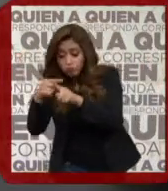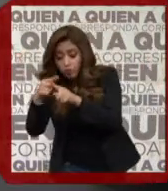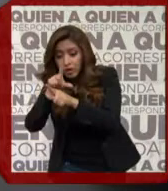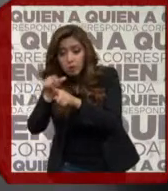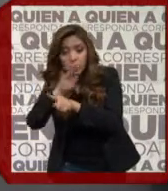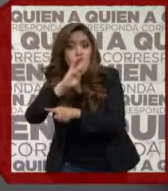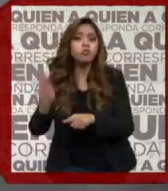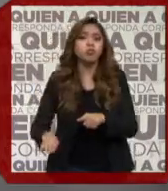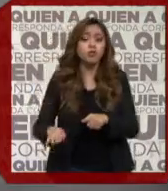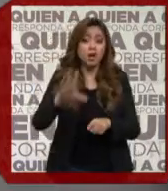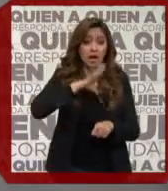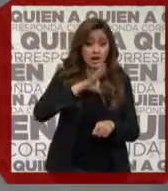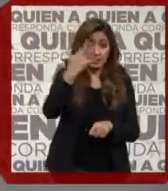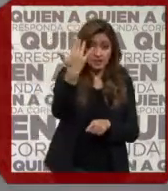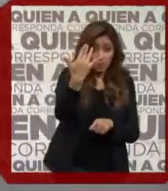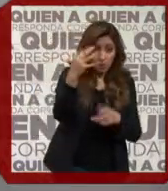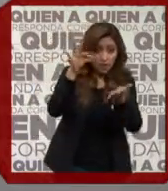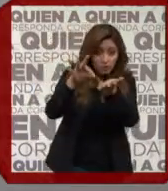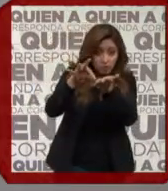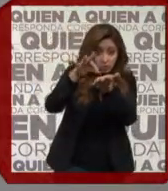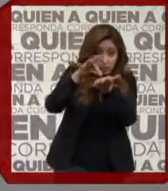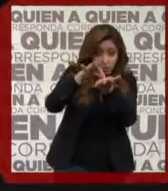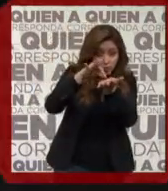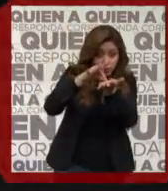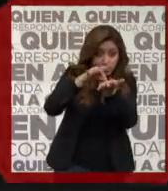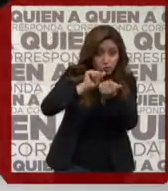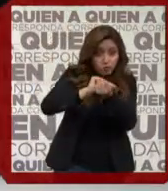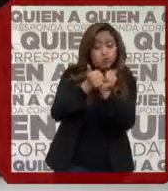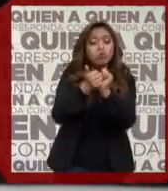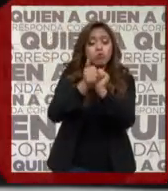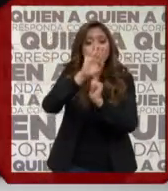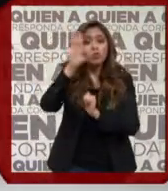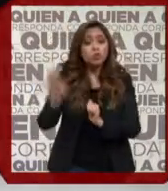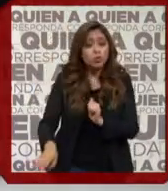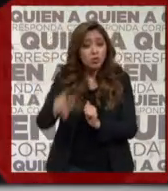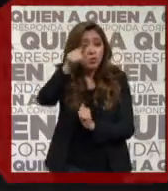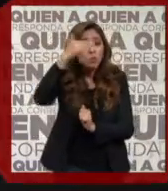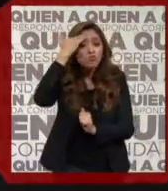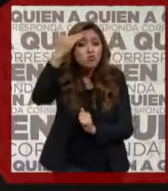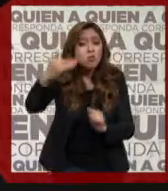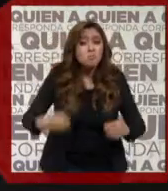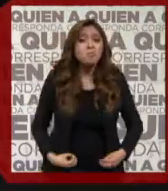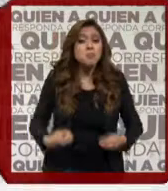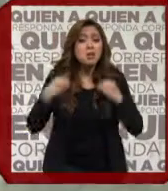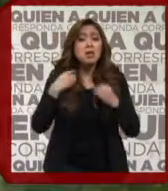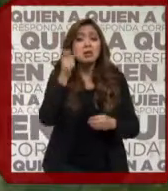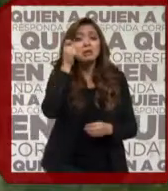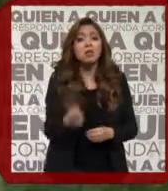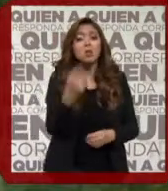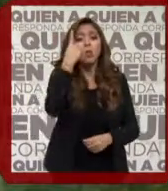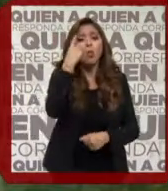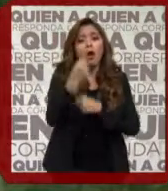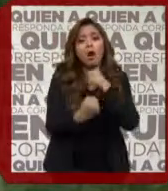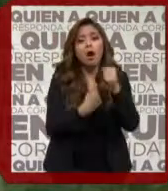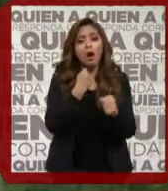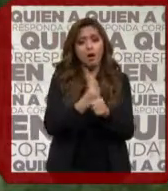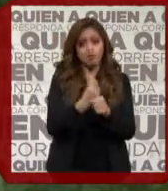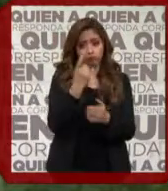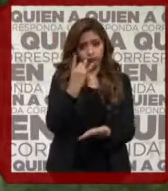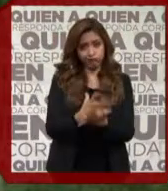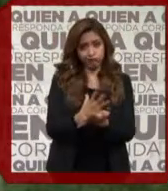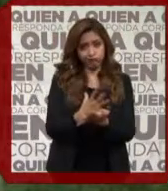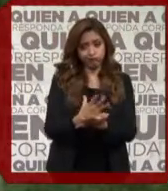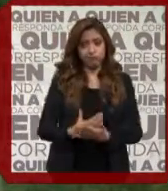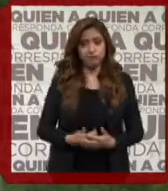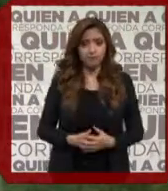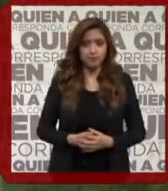promedio 50 larvas y una vez que esto ocurre, también muere. Esto quiere decir que su periodo de vida es de un año. Aquí contamos